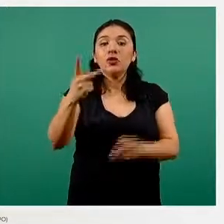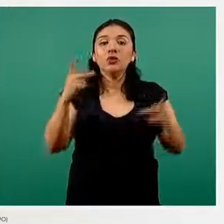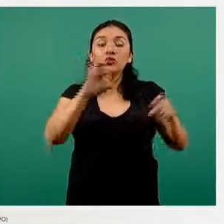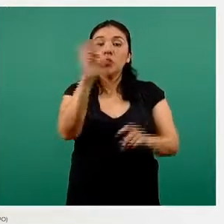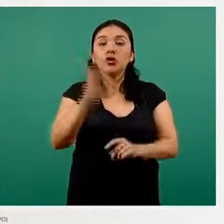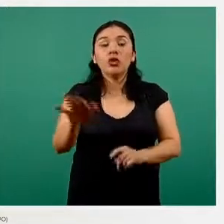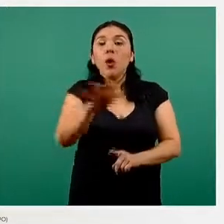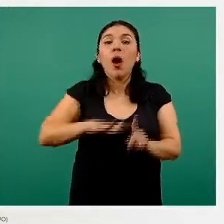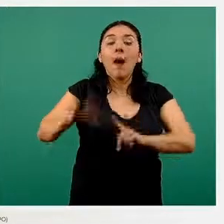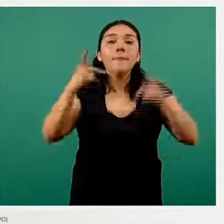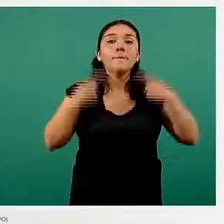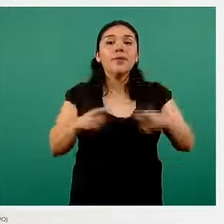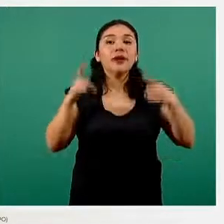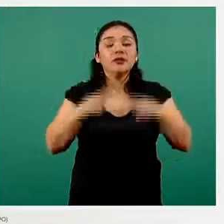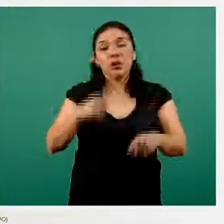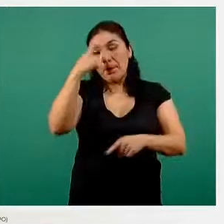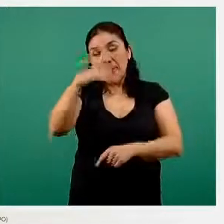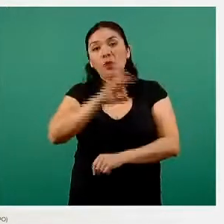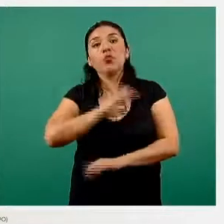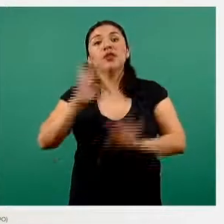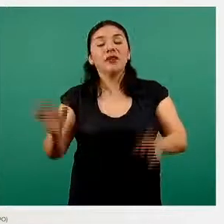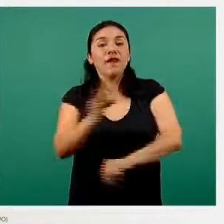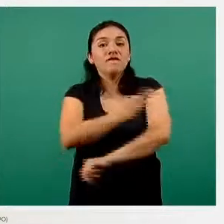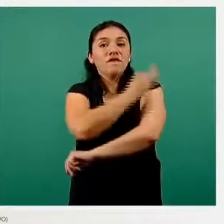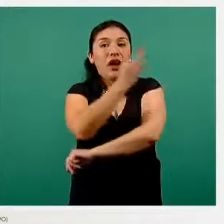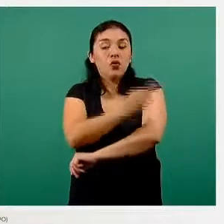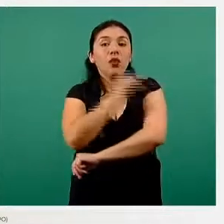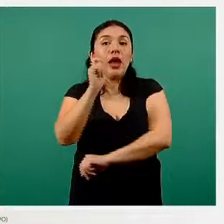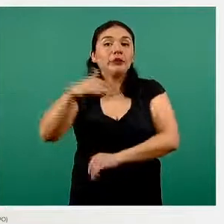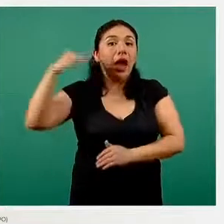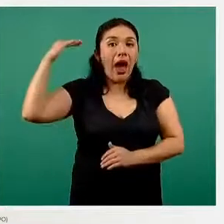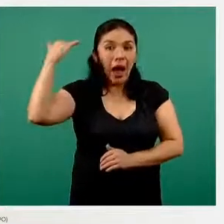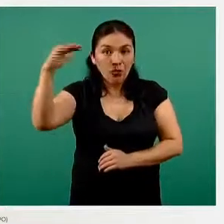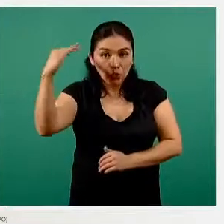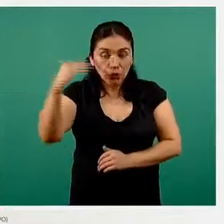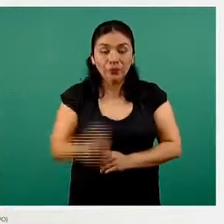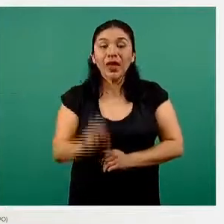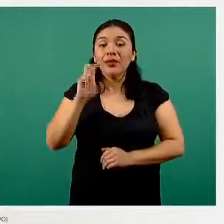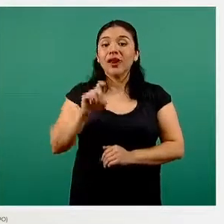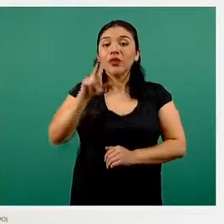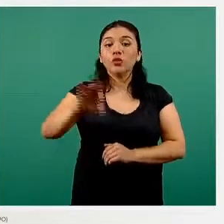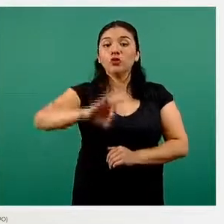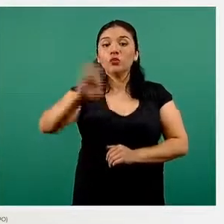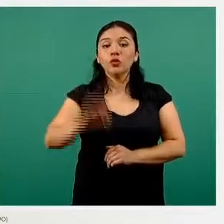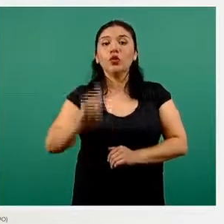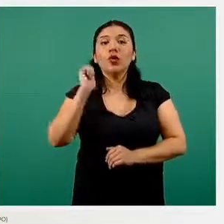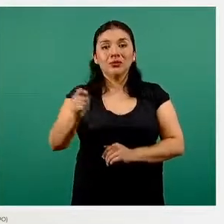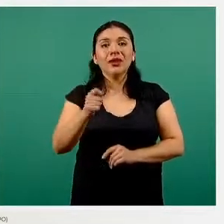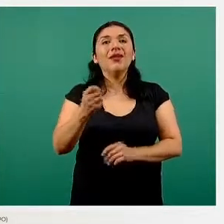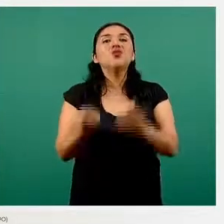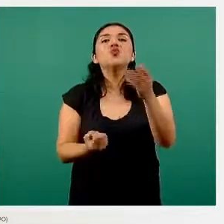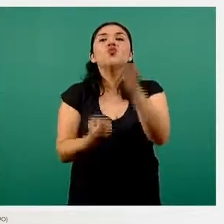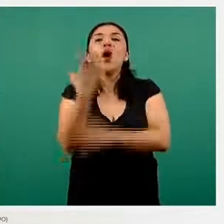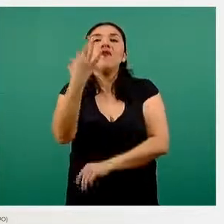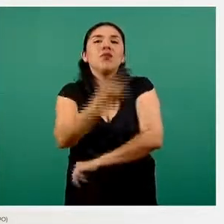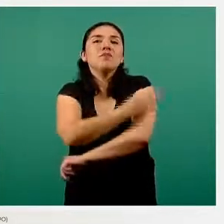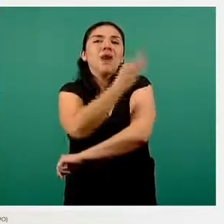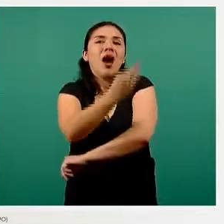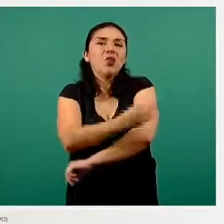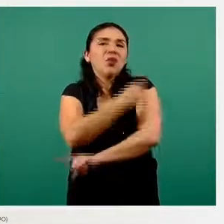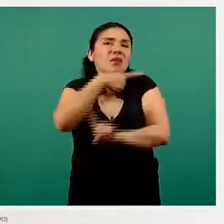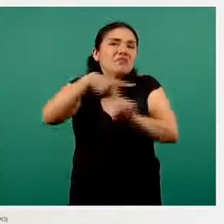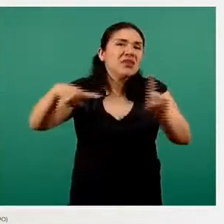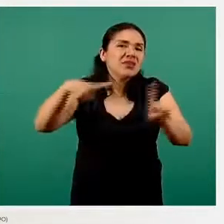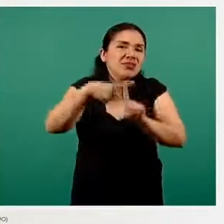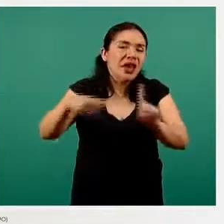la población elegible para ser vacunada, la población adulta. 38% son esquemas recientes, son esquemas nuevos, por